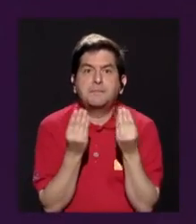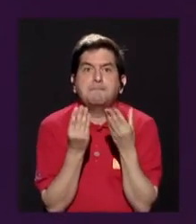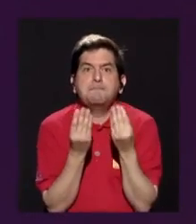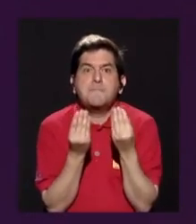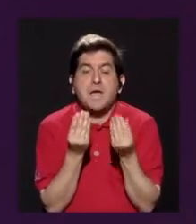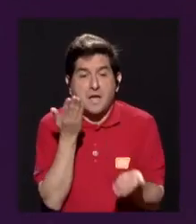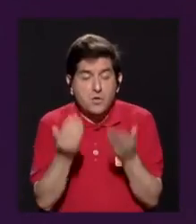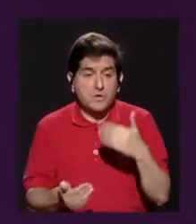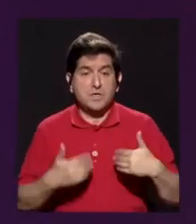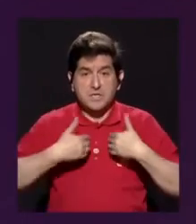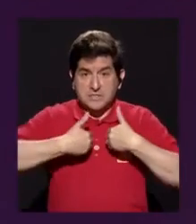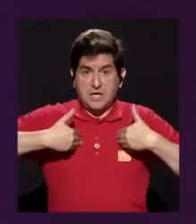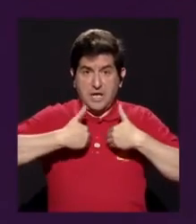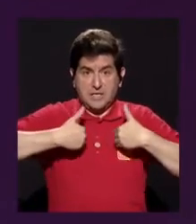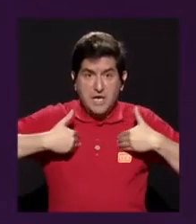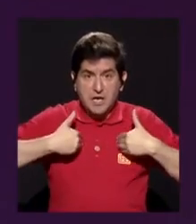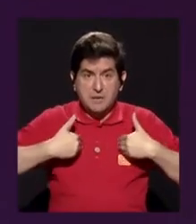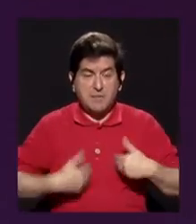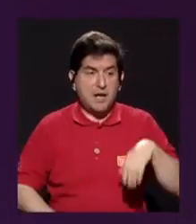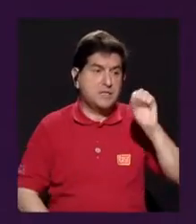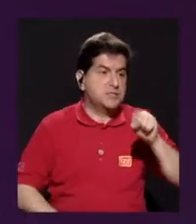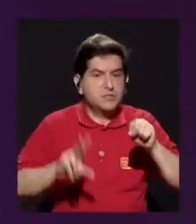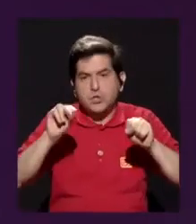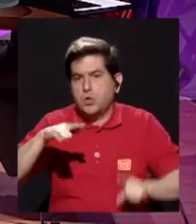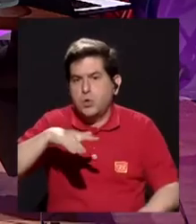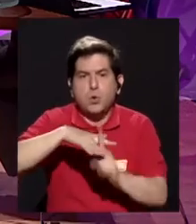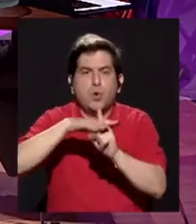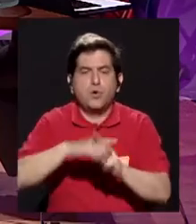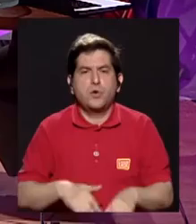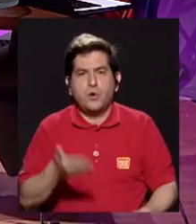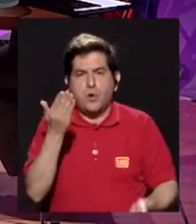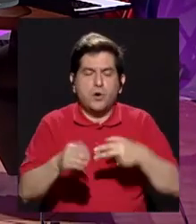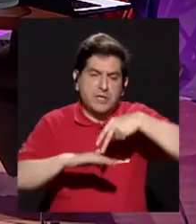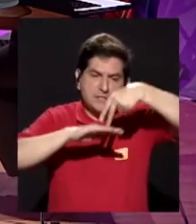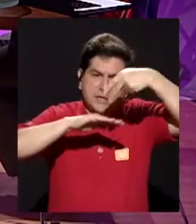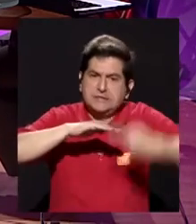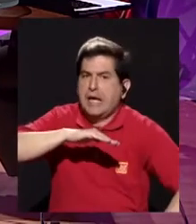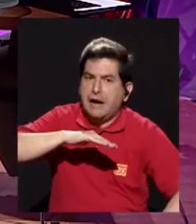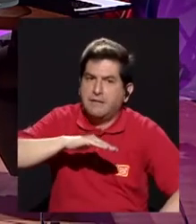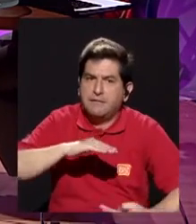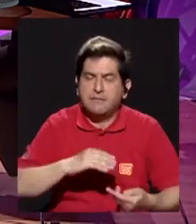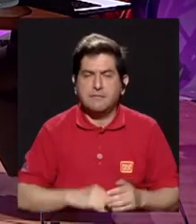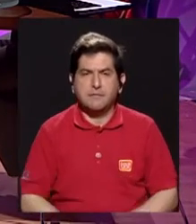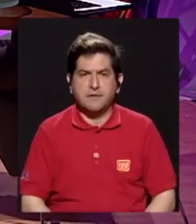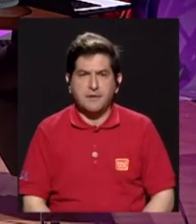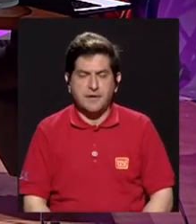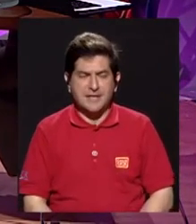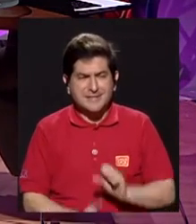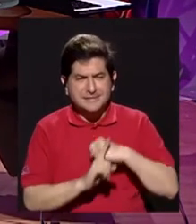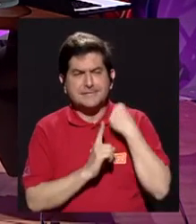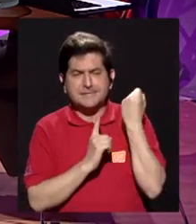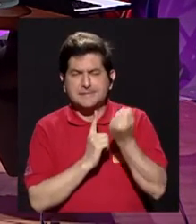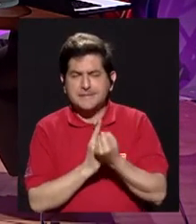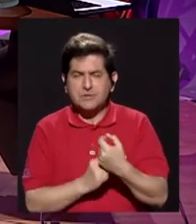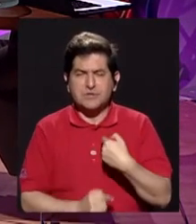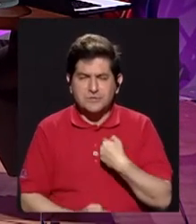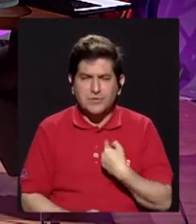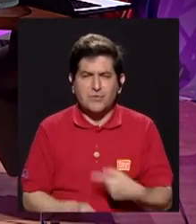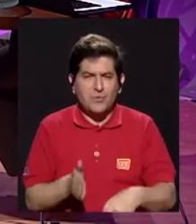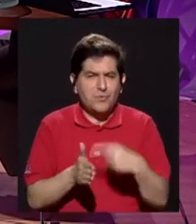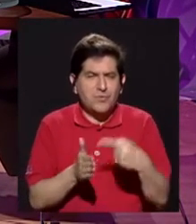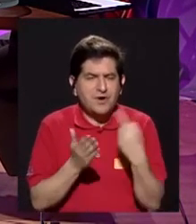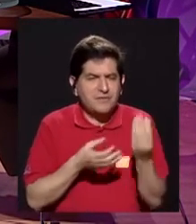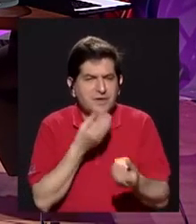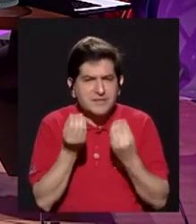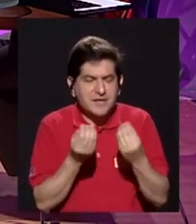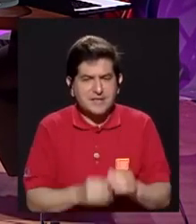puede que hayan animales o no hayan animales, pero una caída, pues entonces aquello de que uno lo que hace a veces,